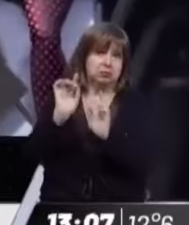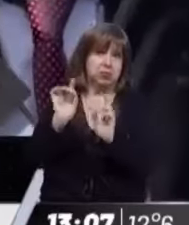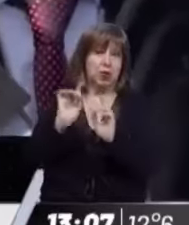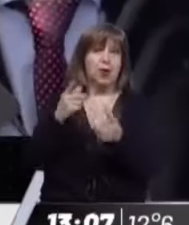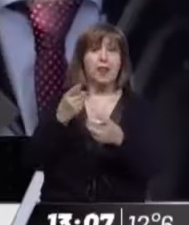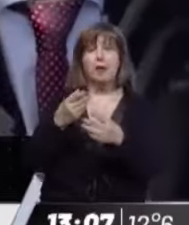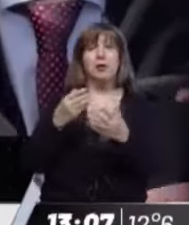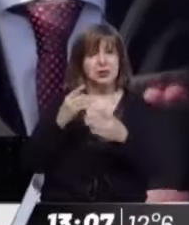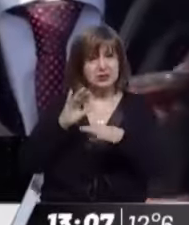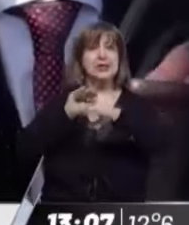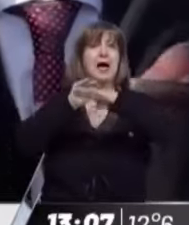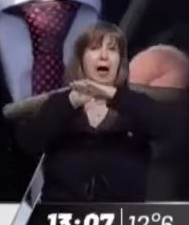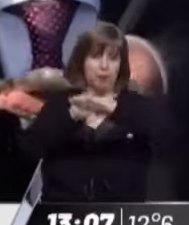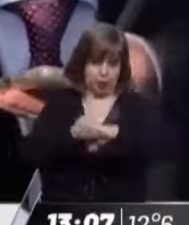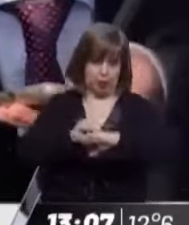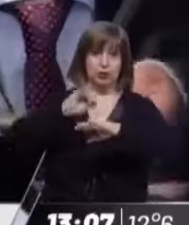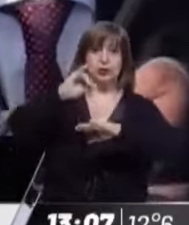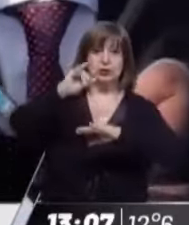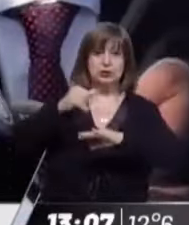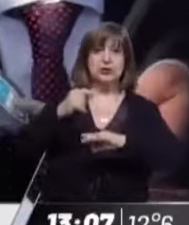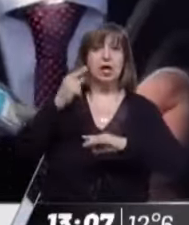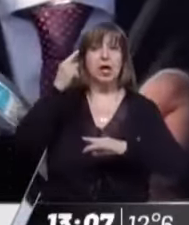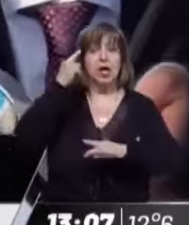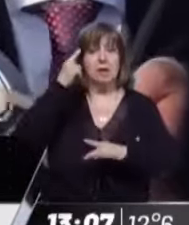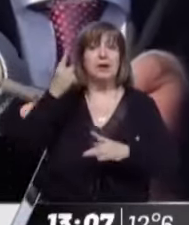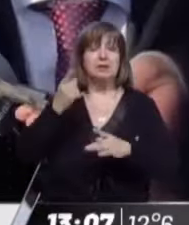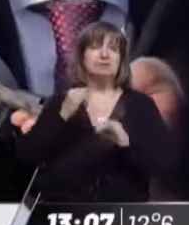estamos colaborando, apoyando en la opinión